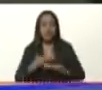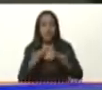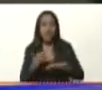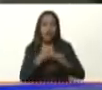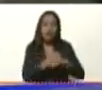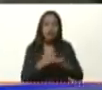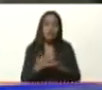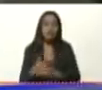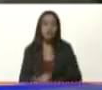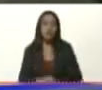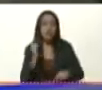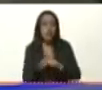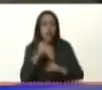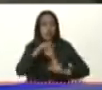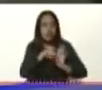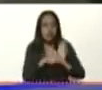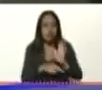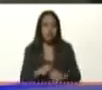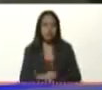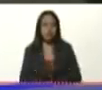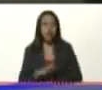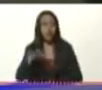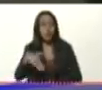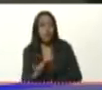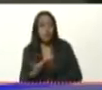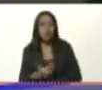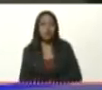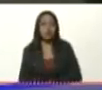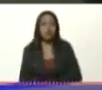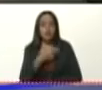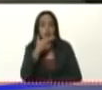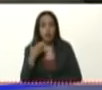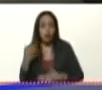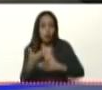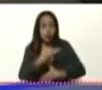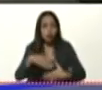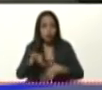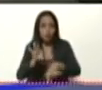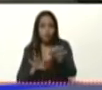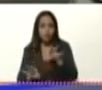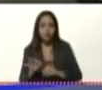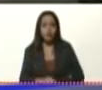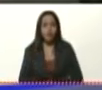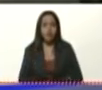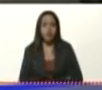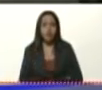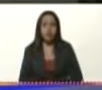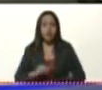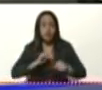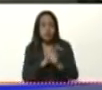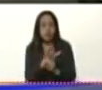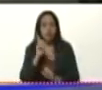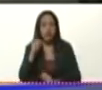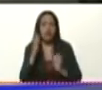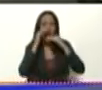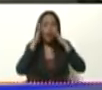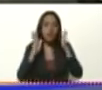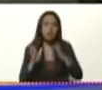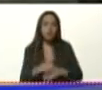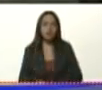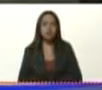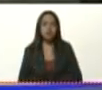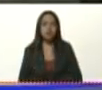a sus instrucciones precisas de garantizar la contención, la detección y la contención del virus, y atender también, por supuesto,